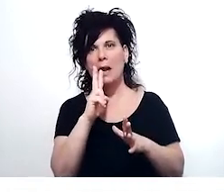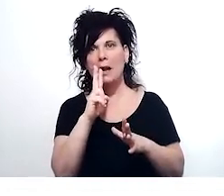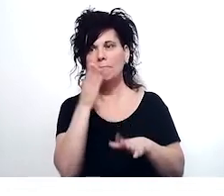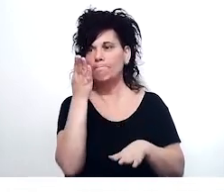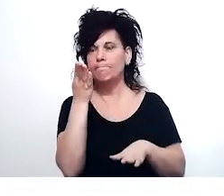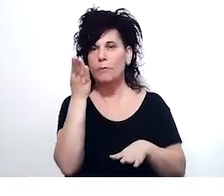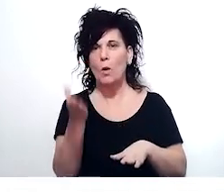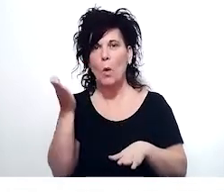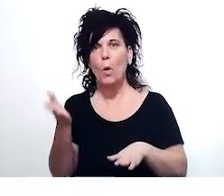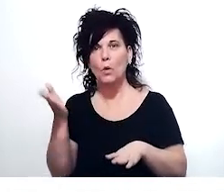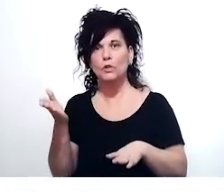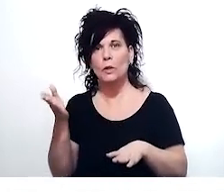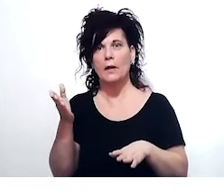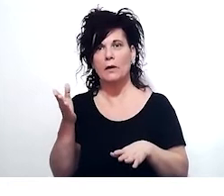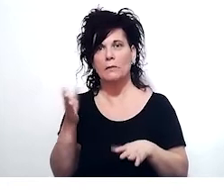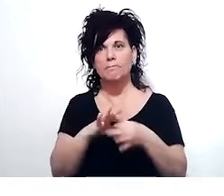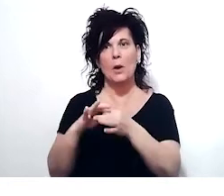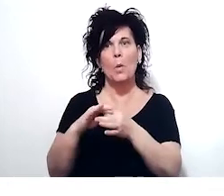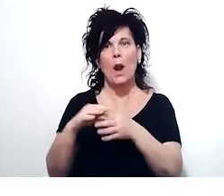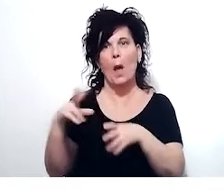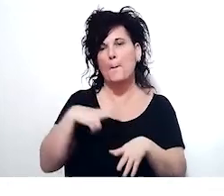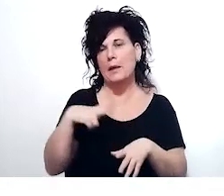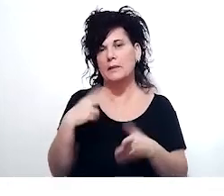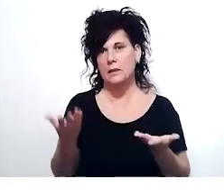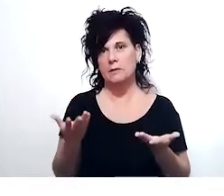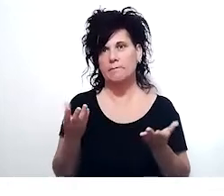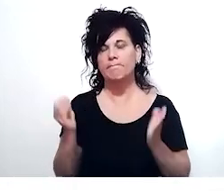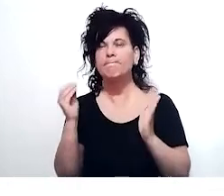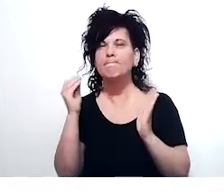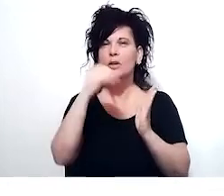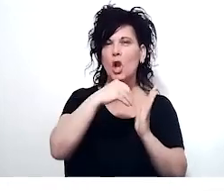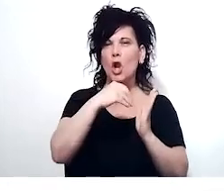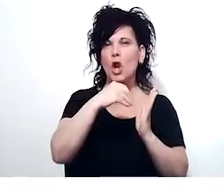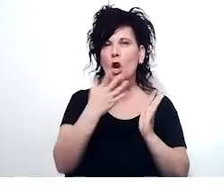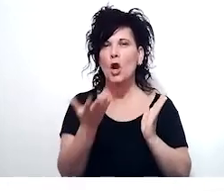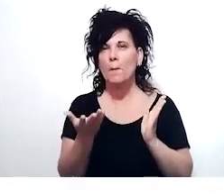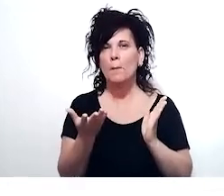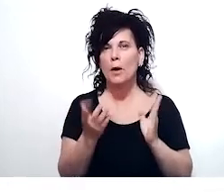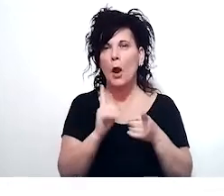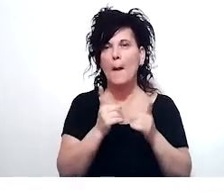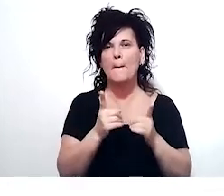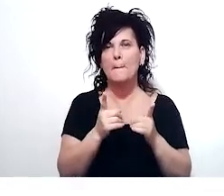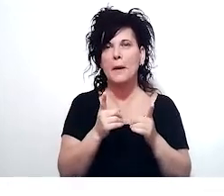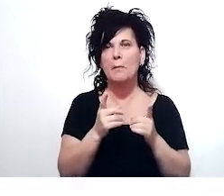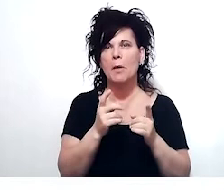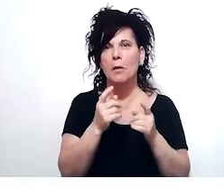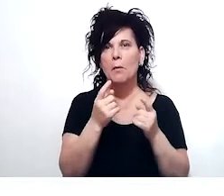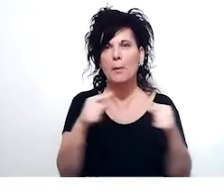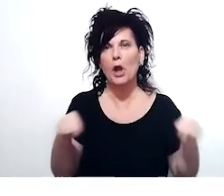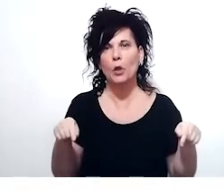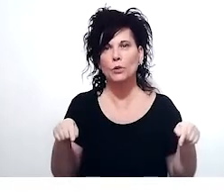los usuarios sobre temas de privacidad, ¿no? Entonces, se ha incorporado en los mismos